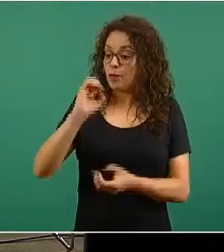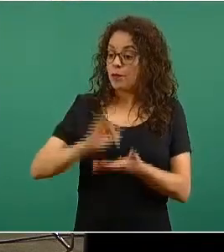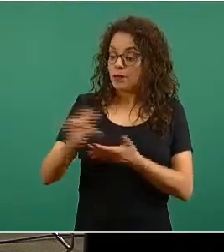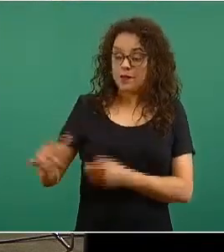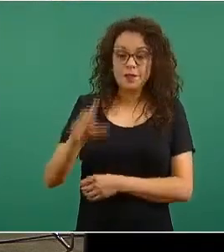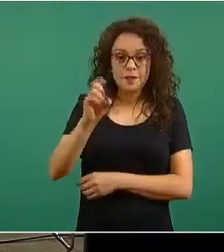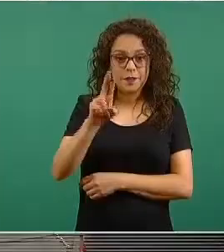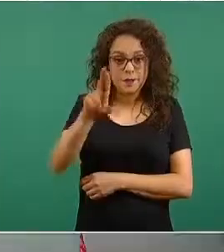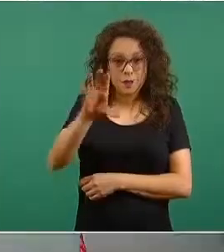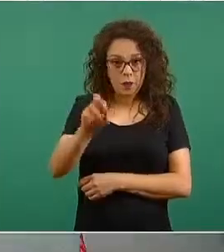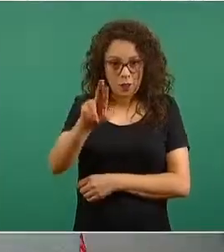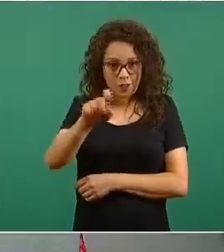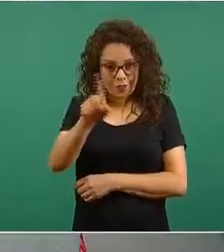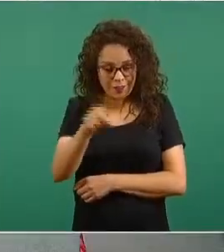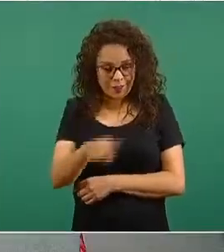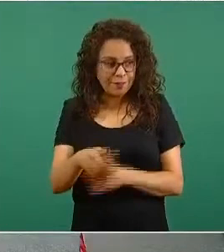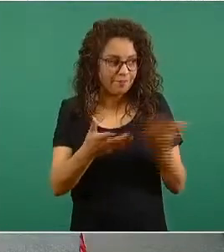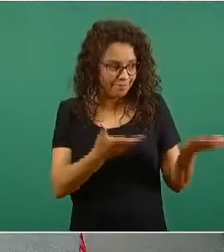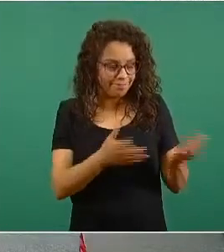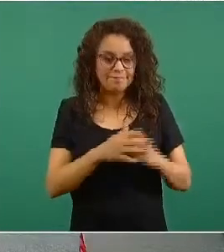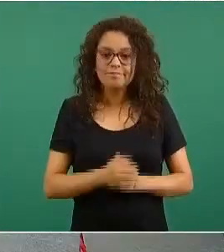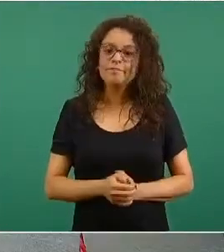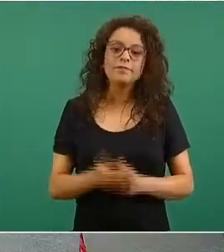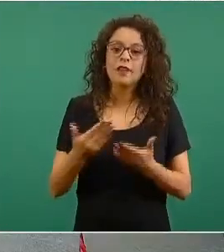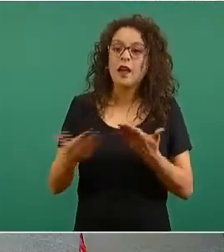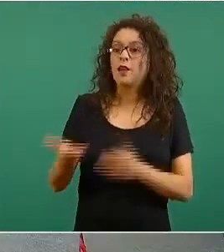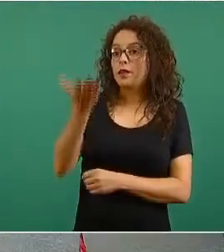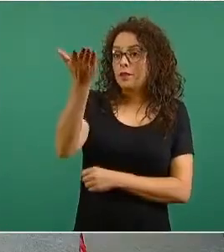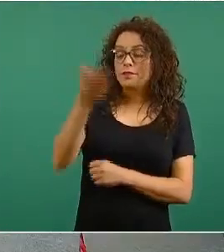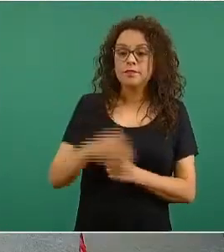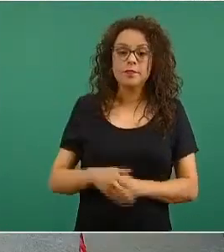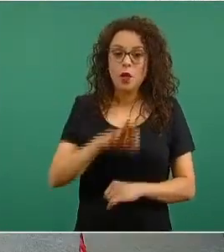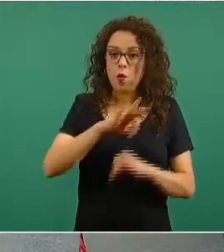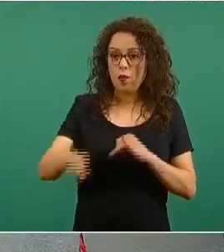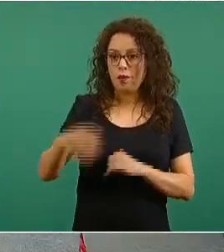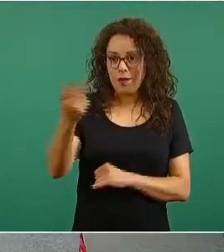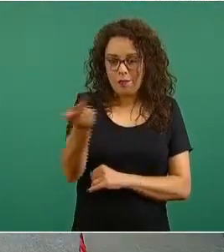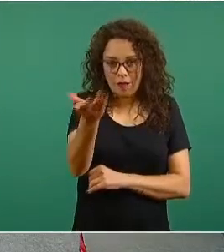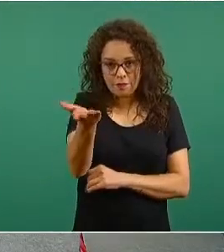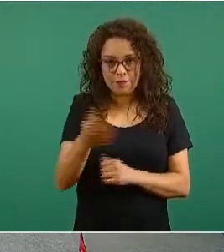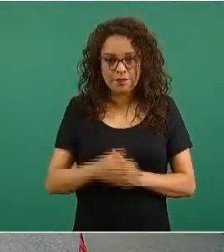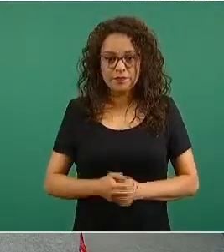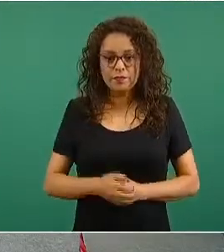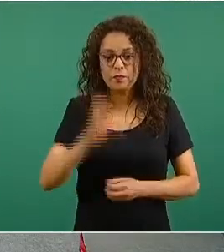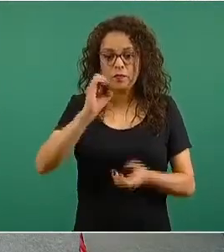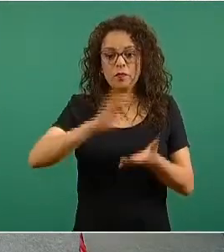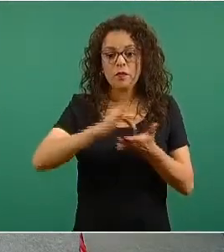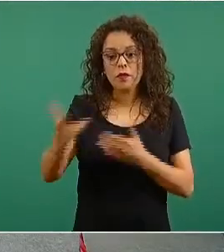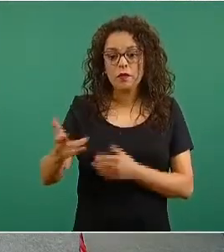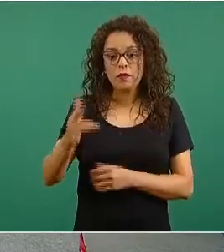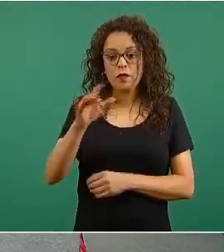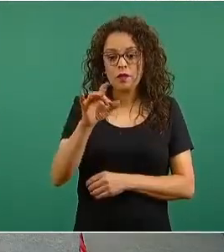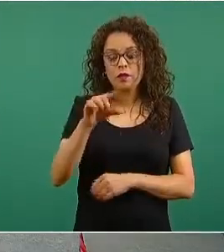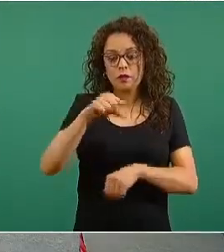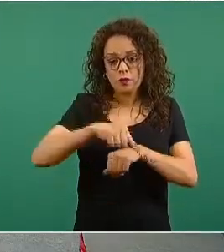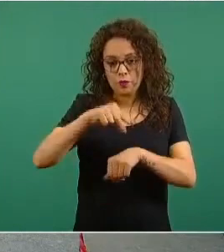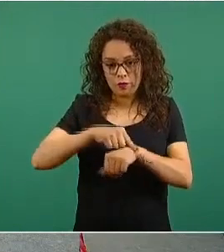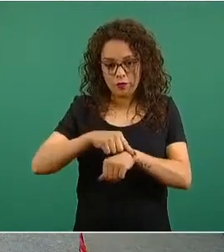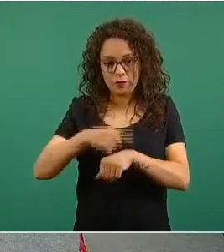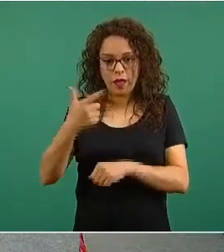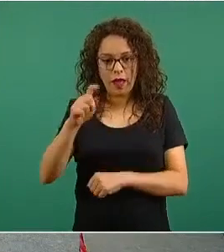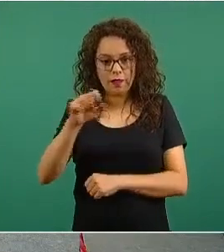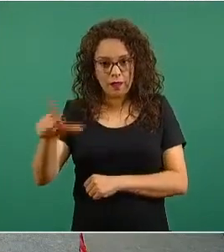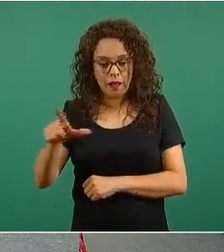Carlos, ahora 1+1, por favor, para concluir. Gracias, doctor. Buenas noches, doctor Gatell. Buenas noches, doctor Ricardo